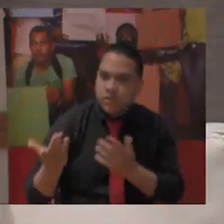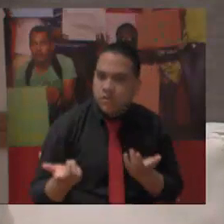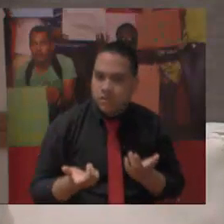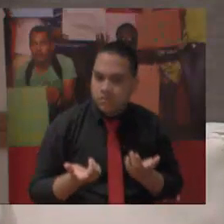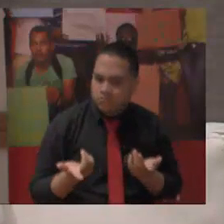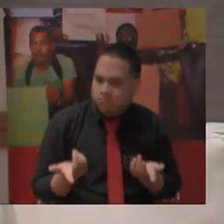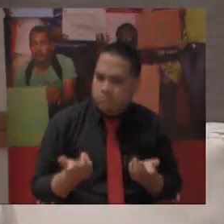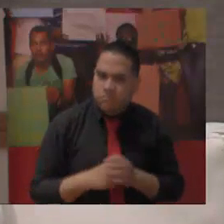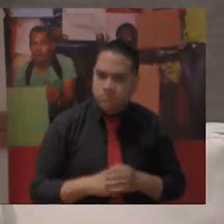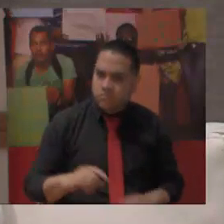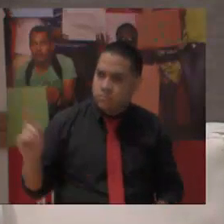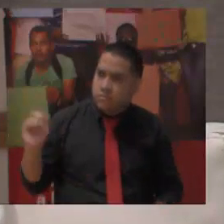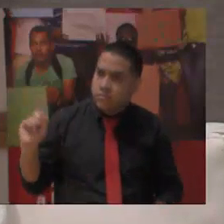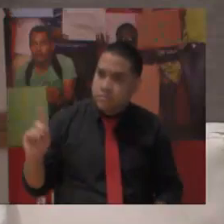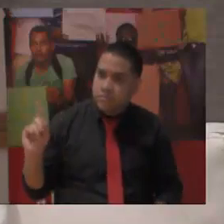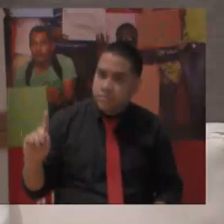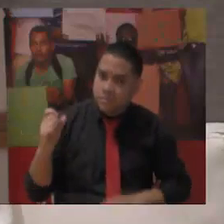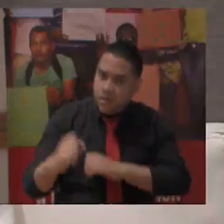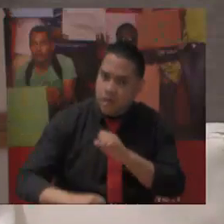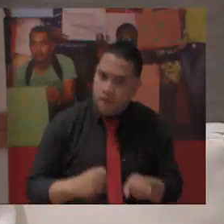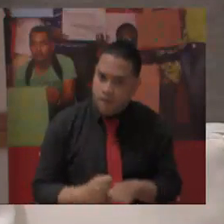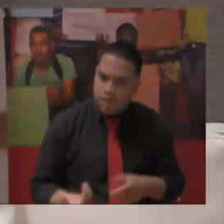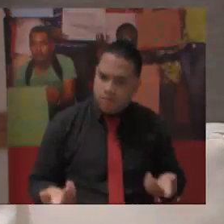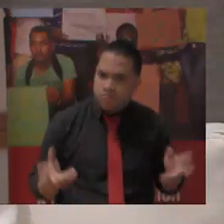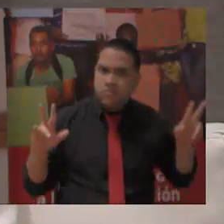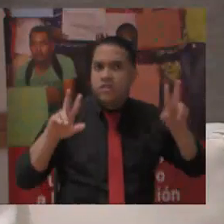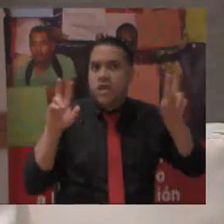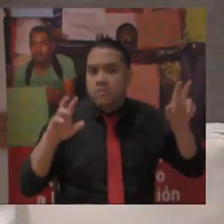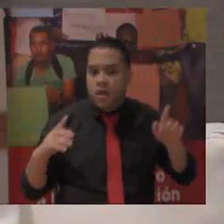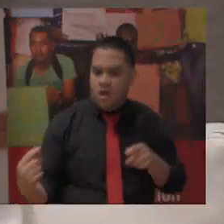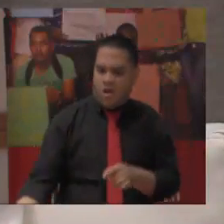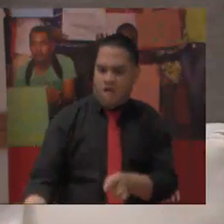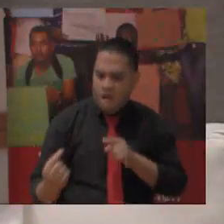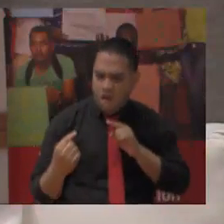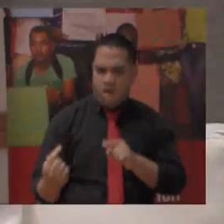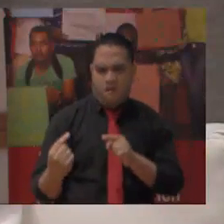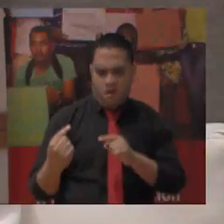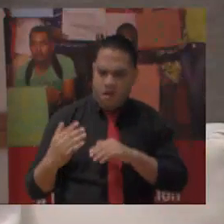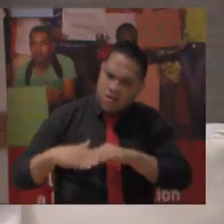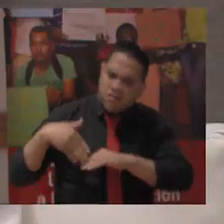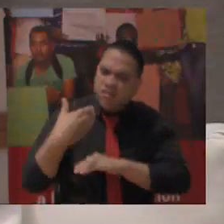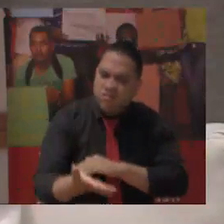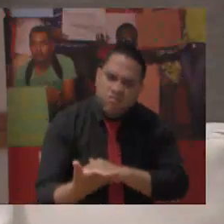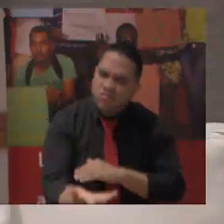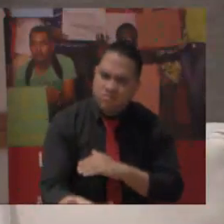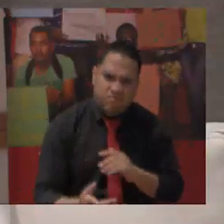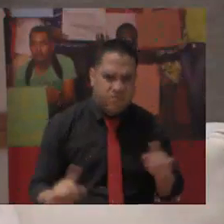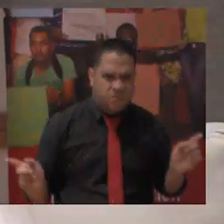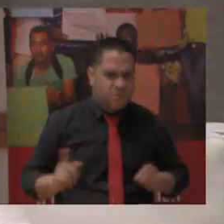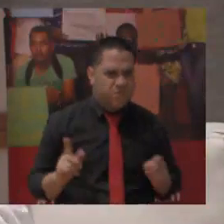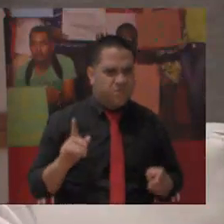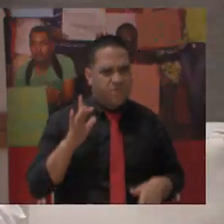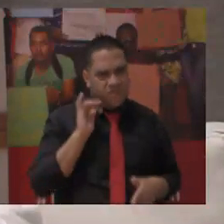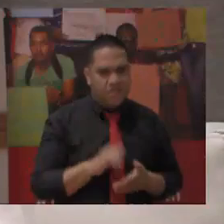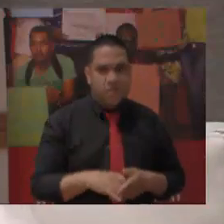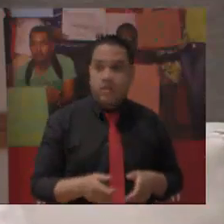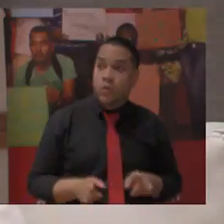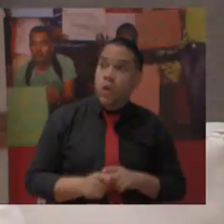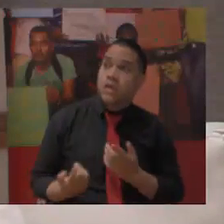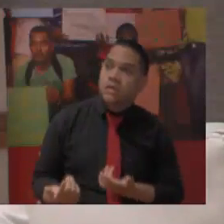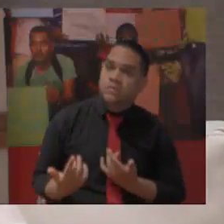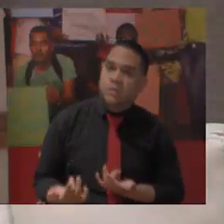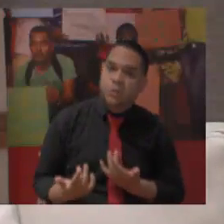llevamos tantos años de conflicto, ¿por qué ahora nos está dando por hablar de posconflicto como si estuviéramos esperando que nos